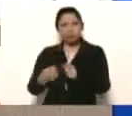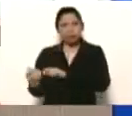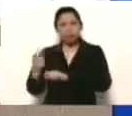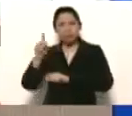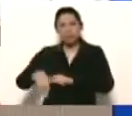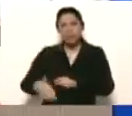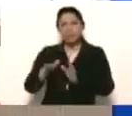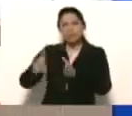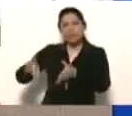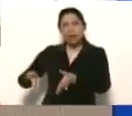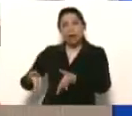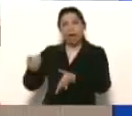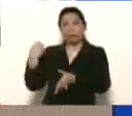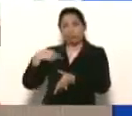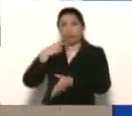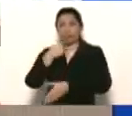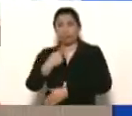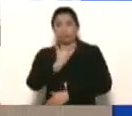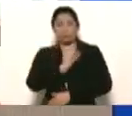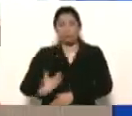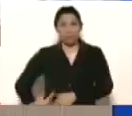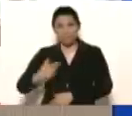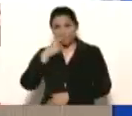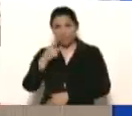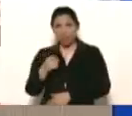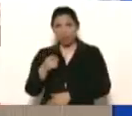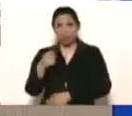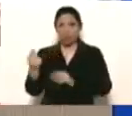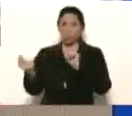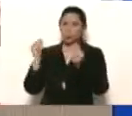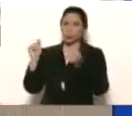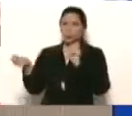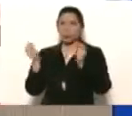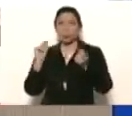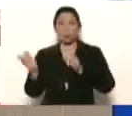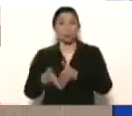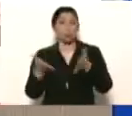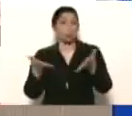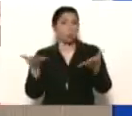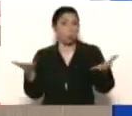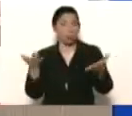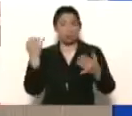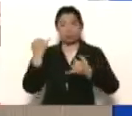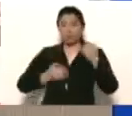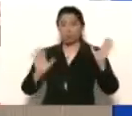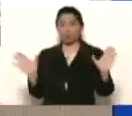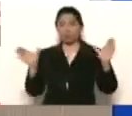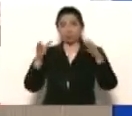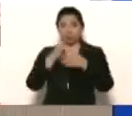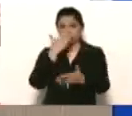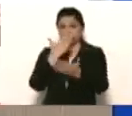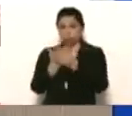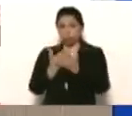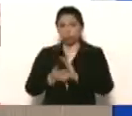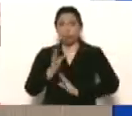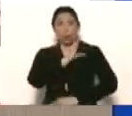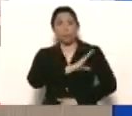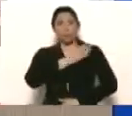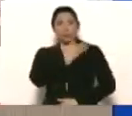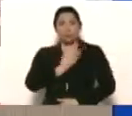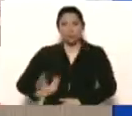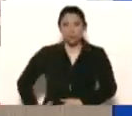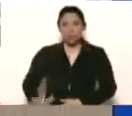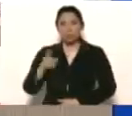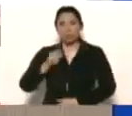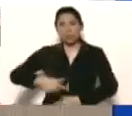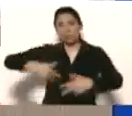bien señalaba ayer el presidente maduro en la comparecencia que tuvo cuando con terminar la reunión de la comisión presidencial y la